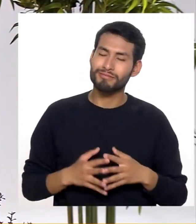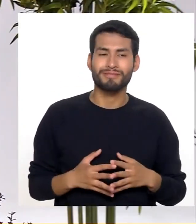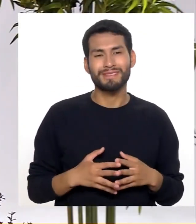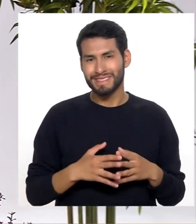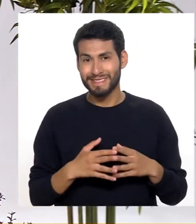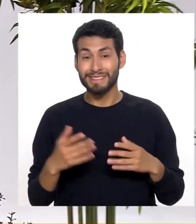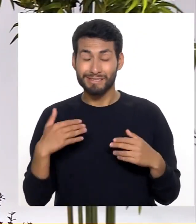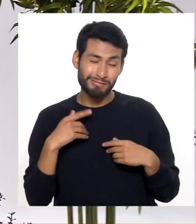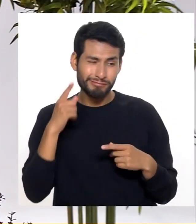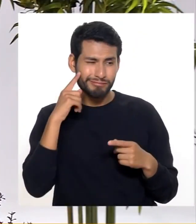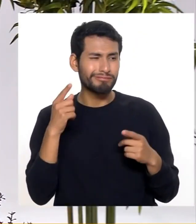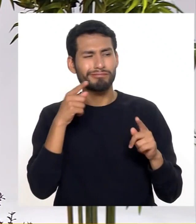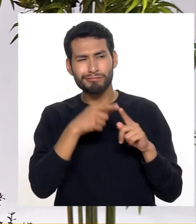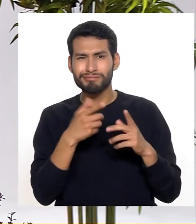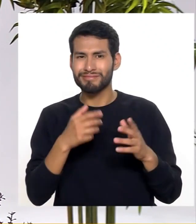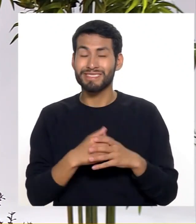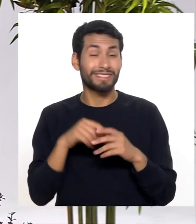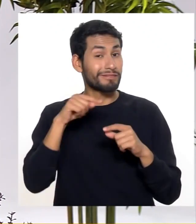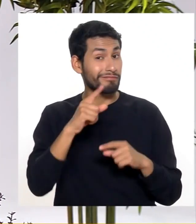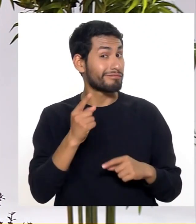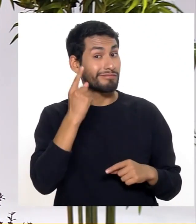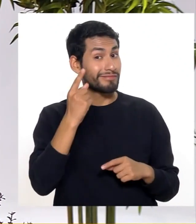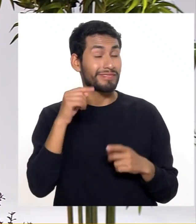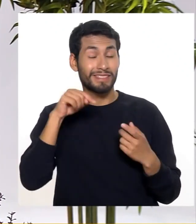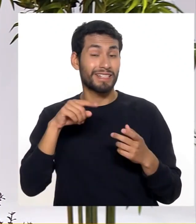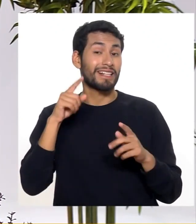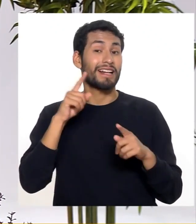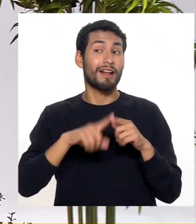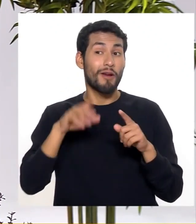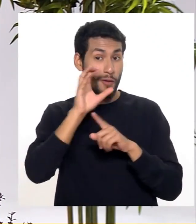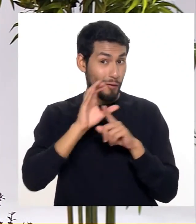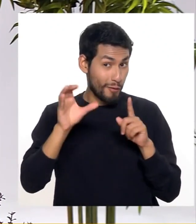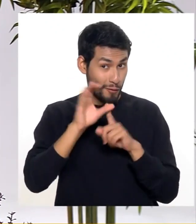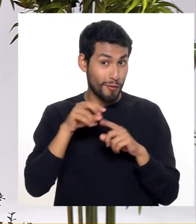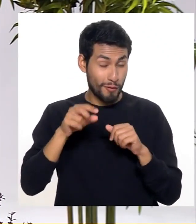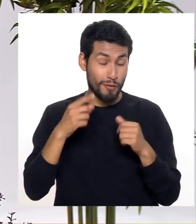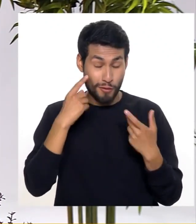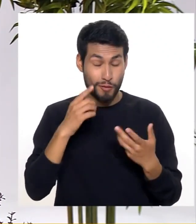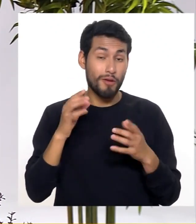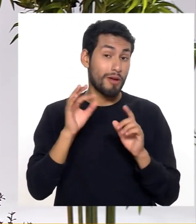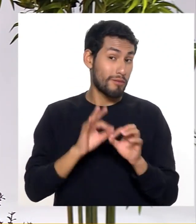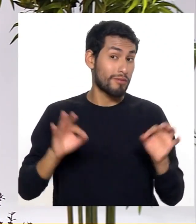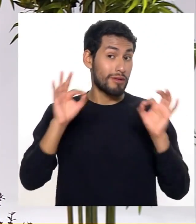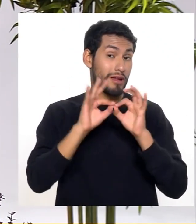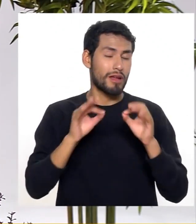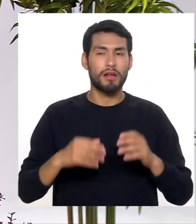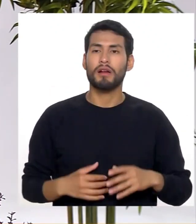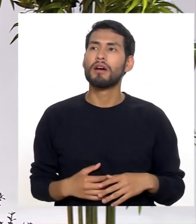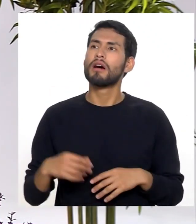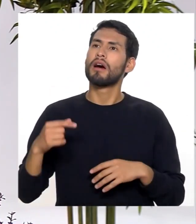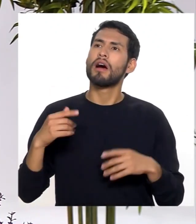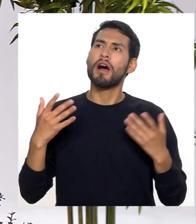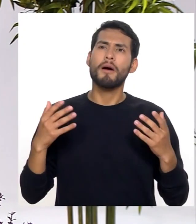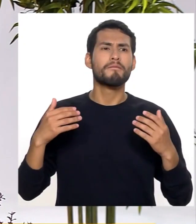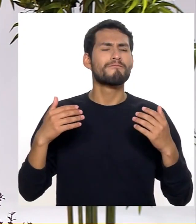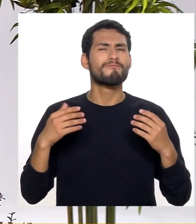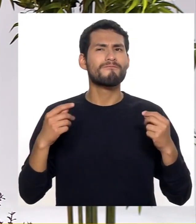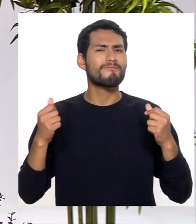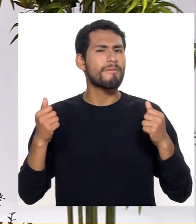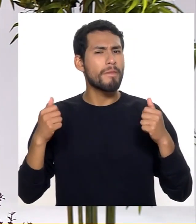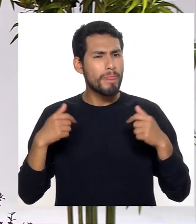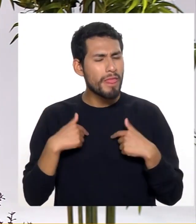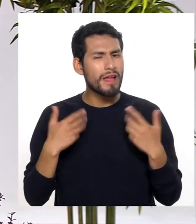Bueno, tenemos varios proyectos, ¿no? No solamente trabajamos la parte cultural, que para nosotros es muy importante. Nosotros tenemos